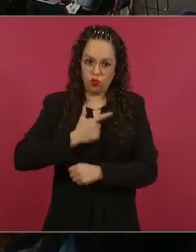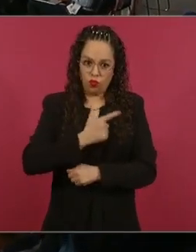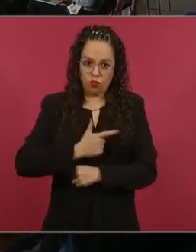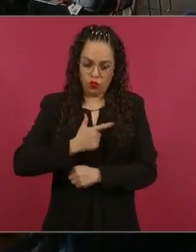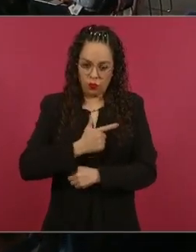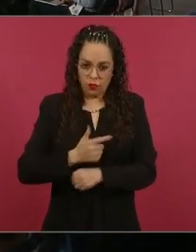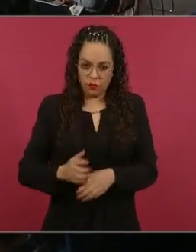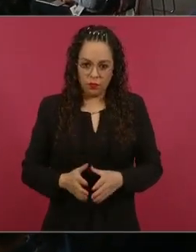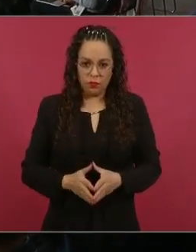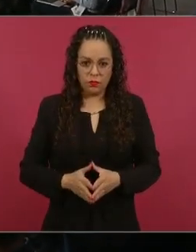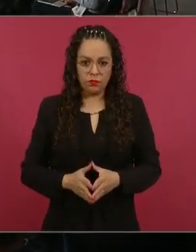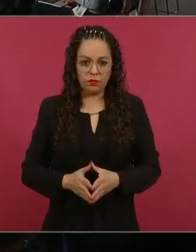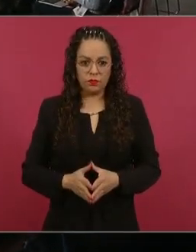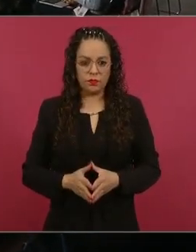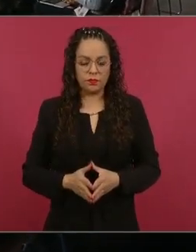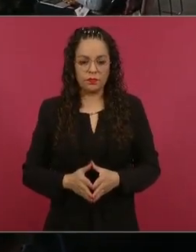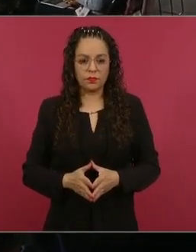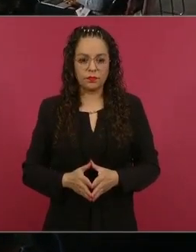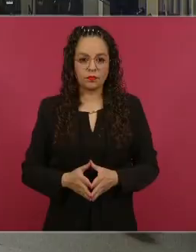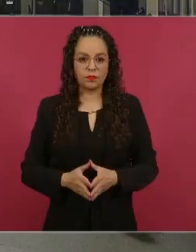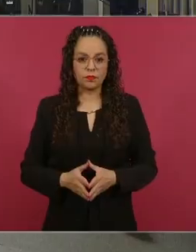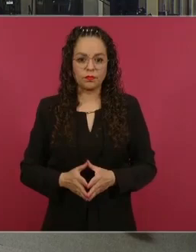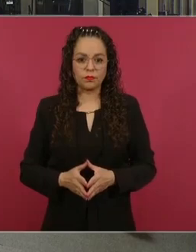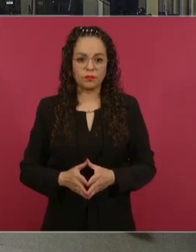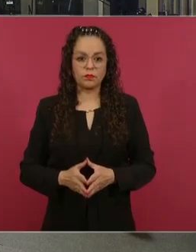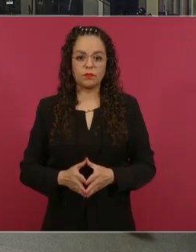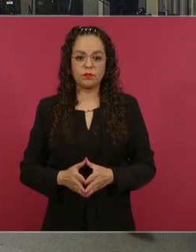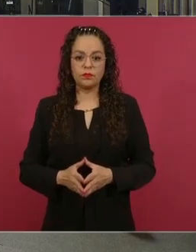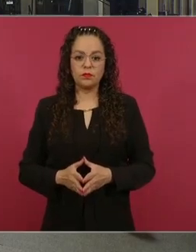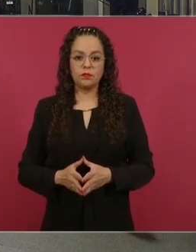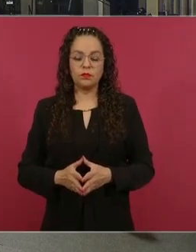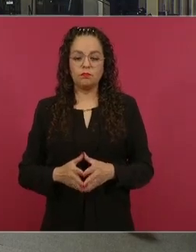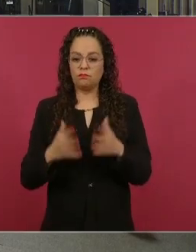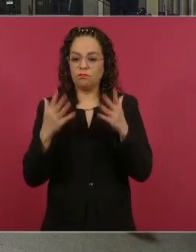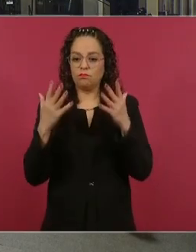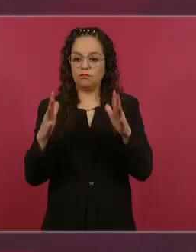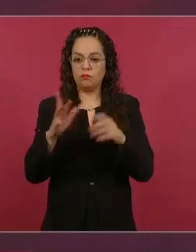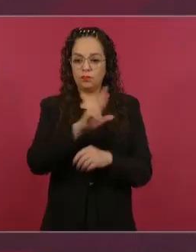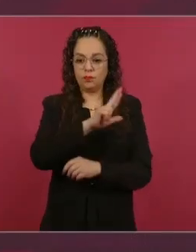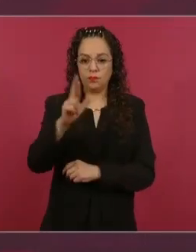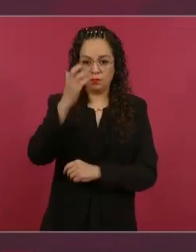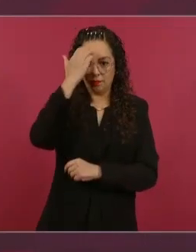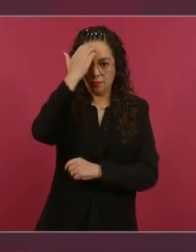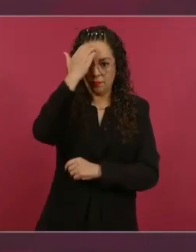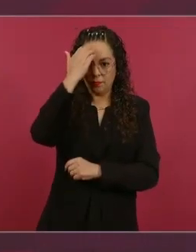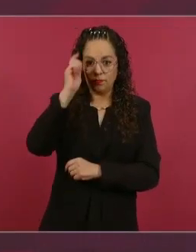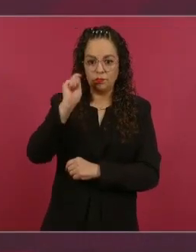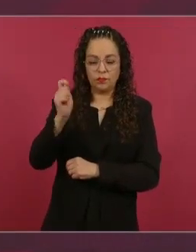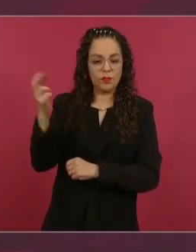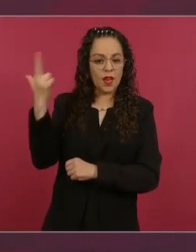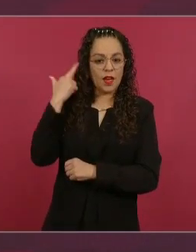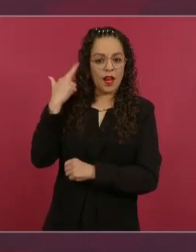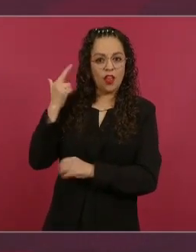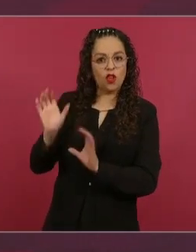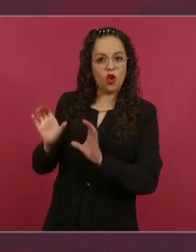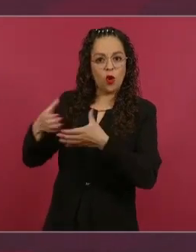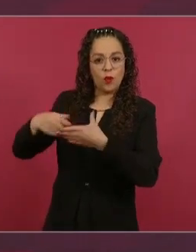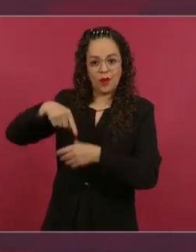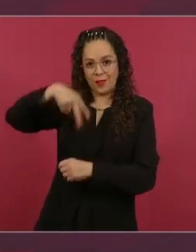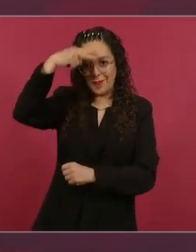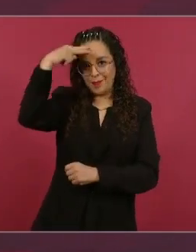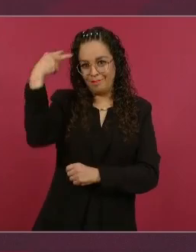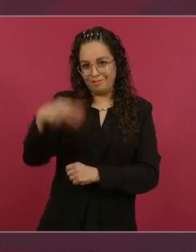y hacemos un reconocimiento a todas las radios comunitarias de México.